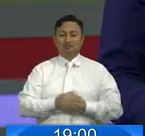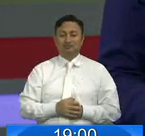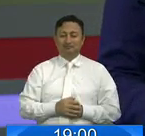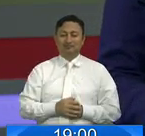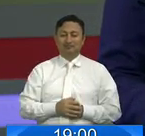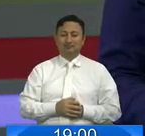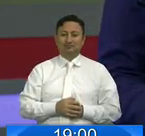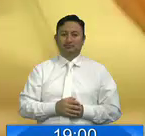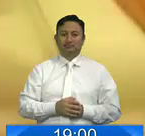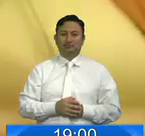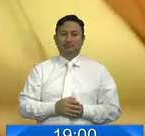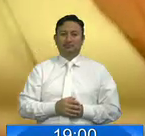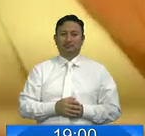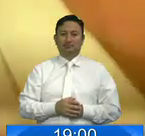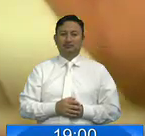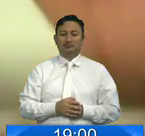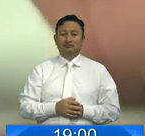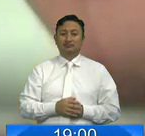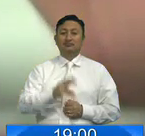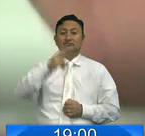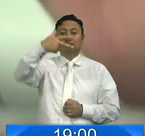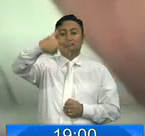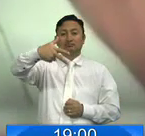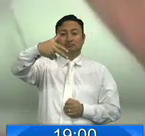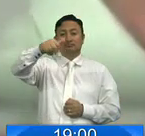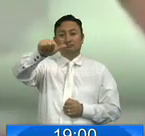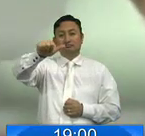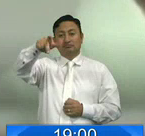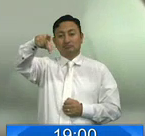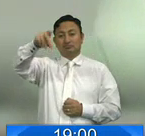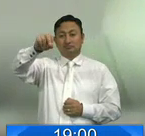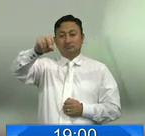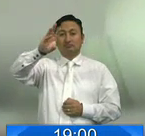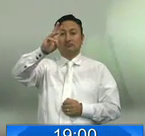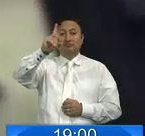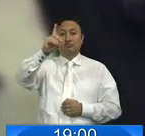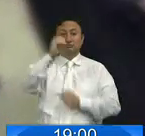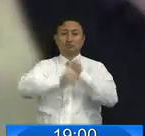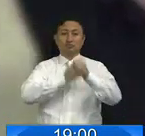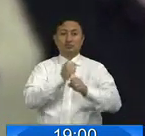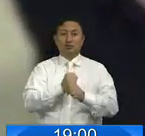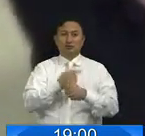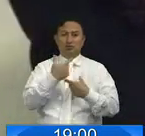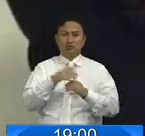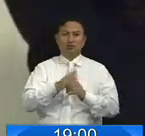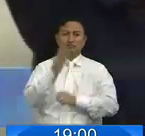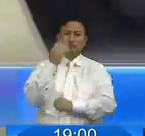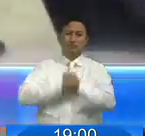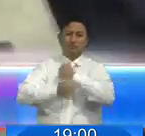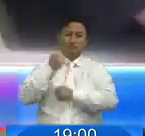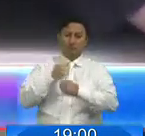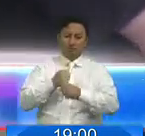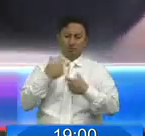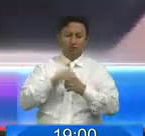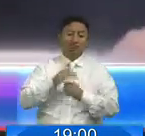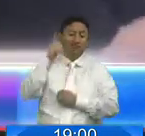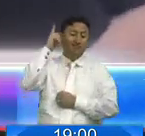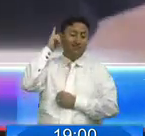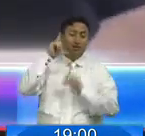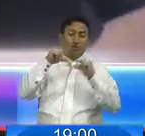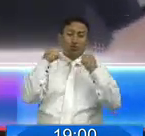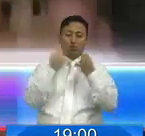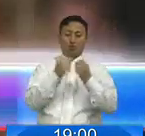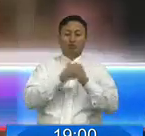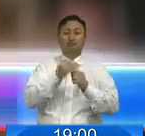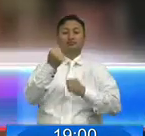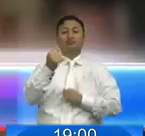seguridad. Joaquín El Chapo Guzmán, de 61 años, fue por varias décadas el líder del cartel de Sinaloa.